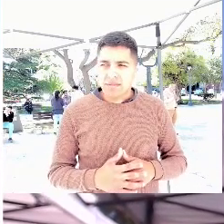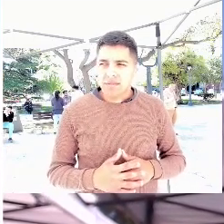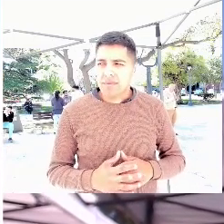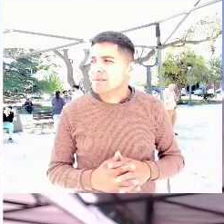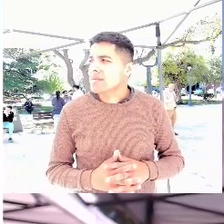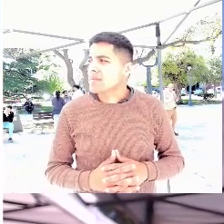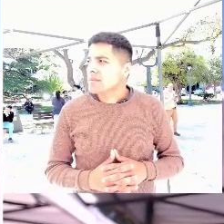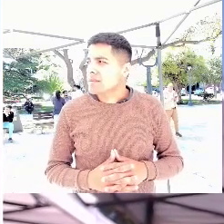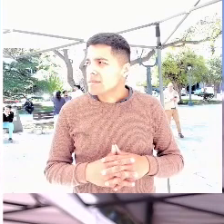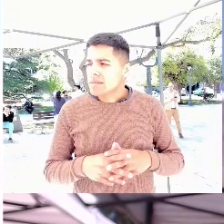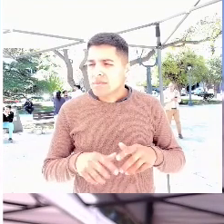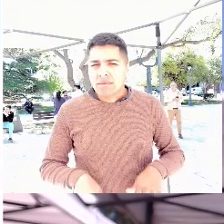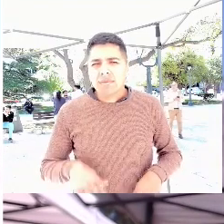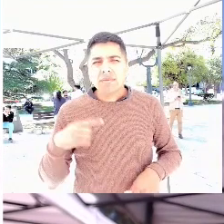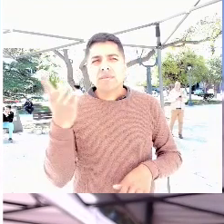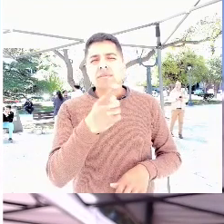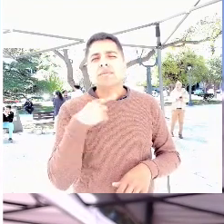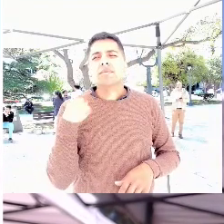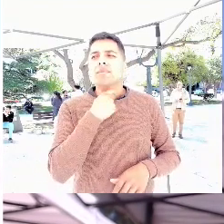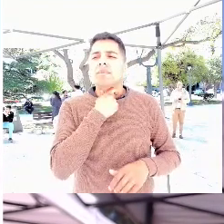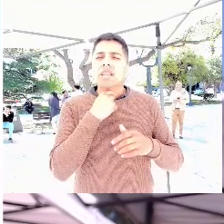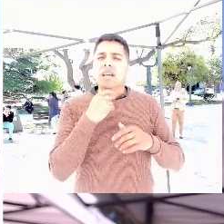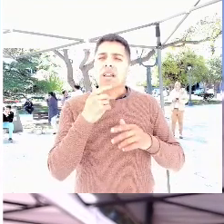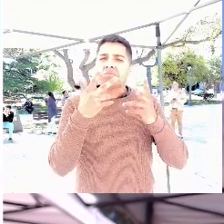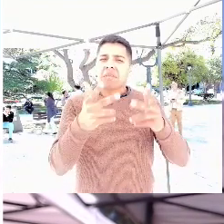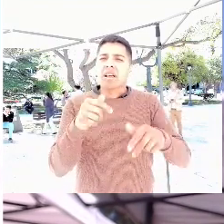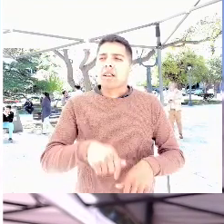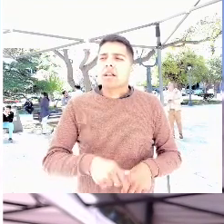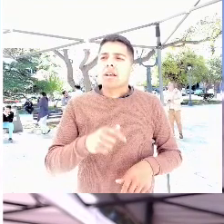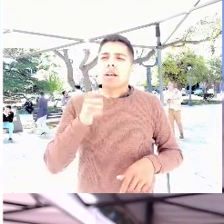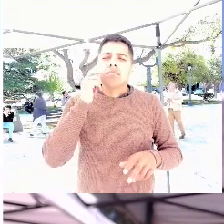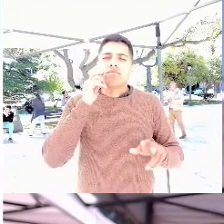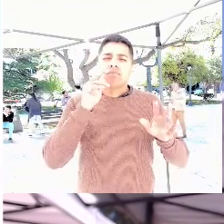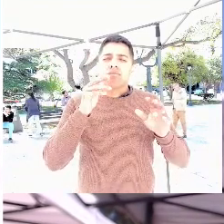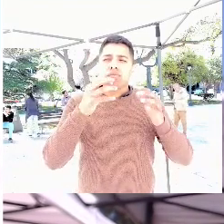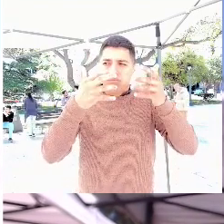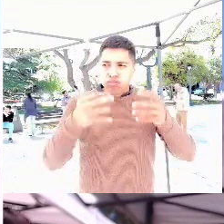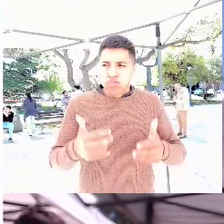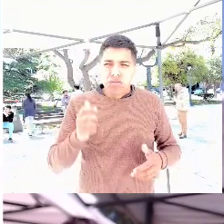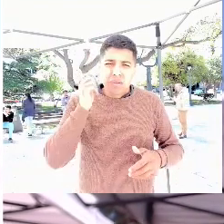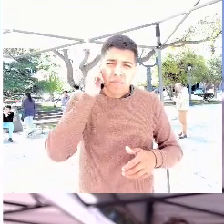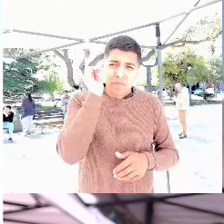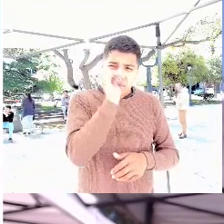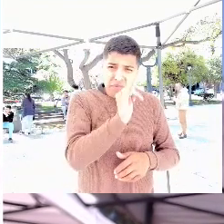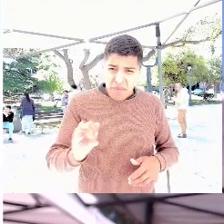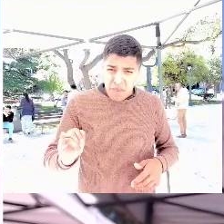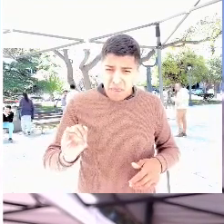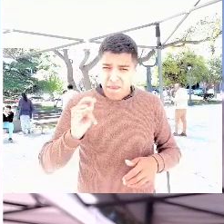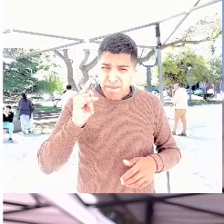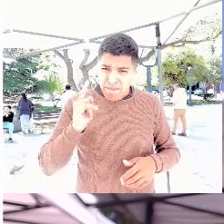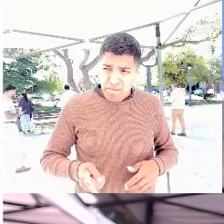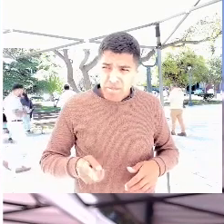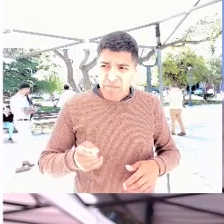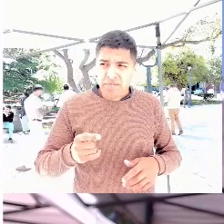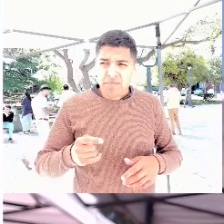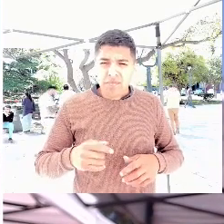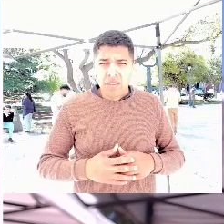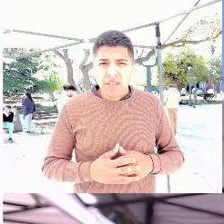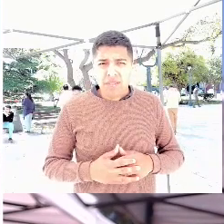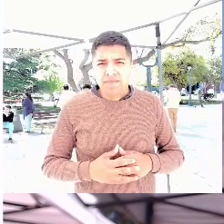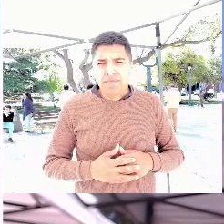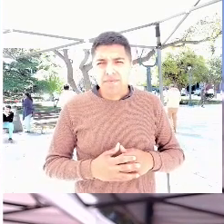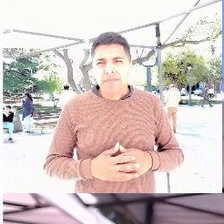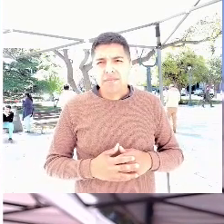destacar que en el presupuesto de Godoy Cruz siempre, y este presupuesto también así